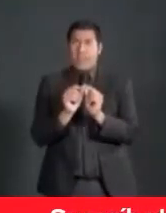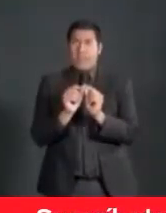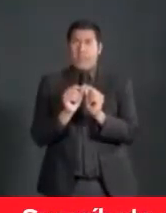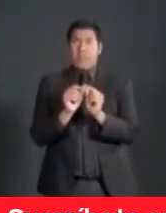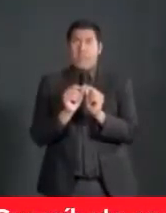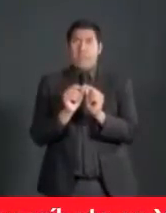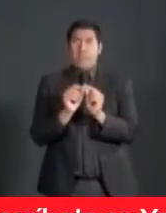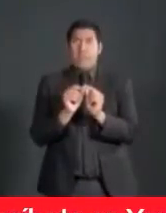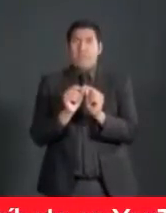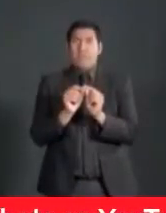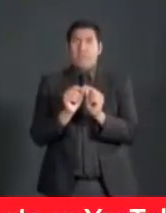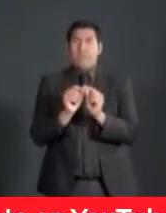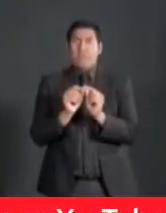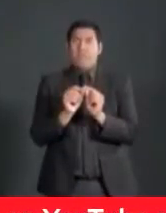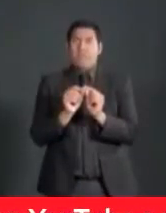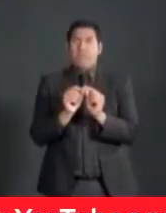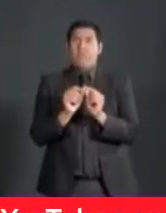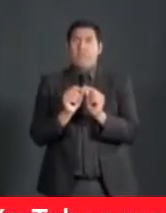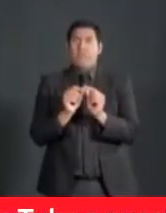Quiero